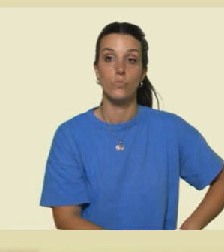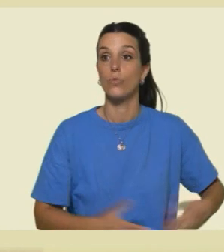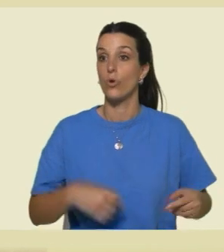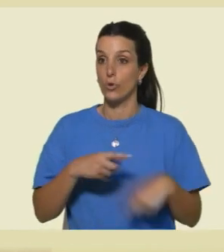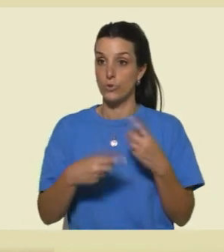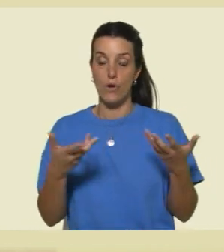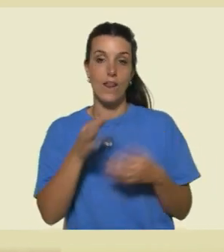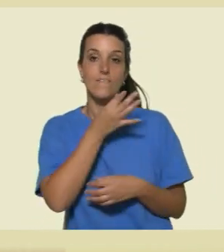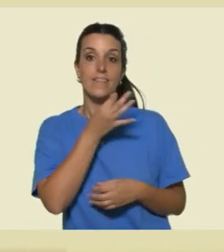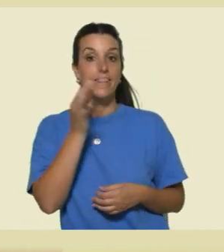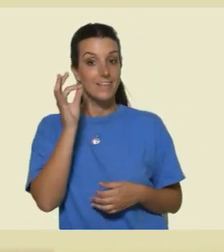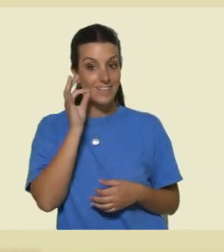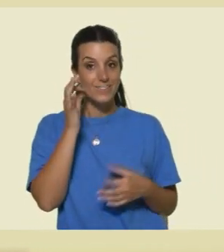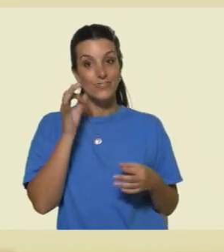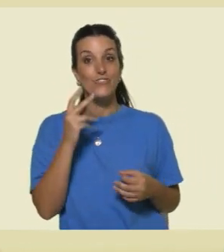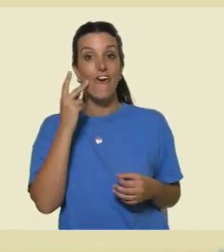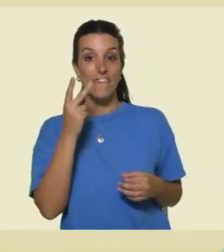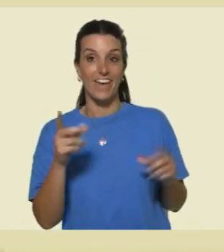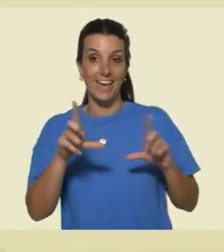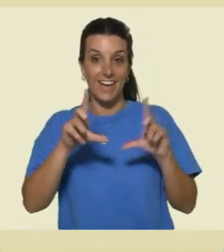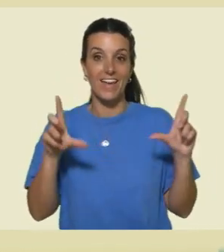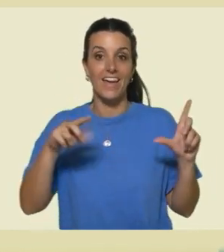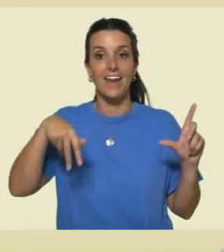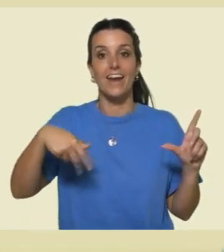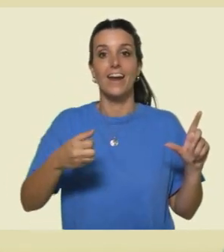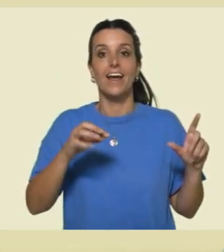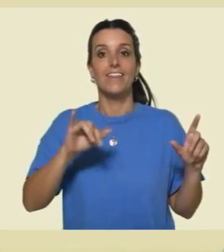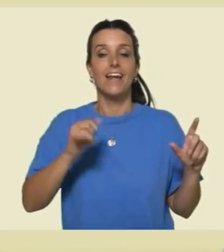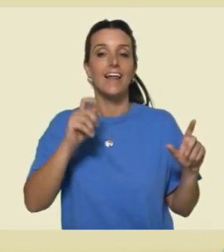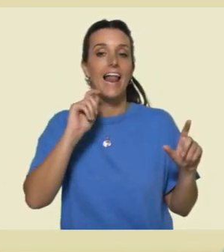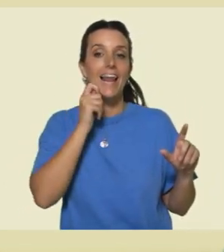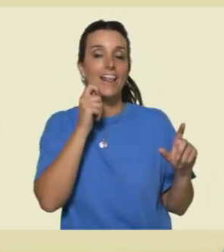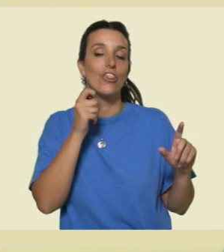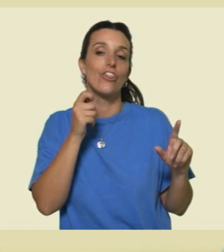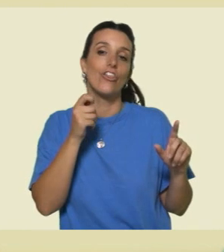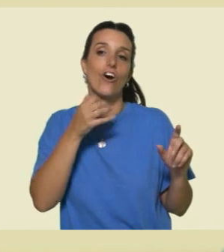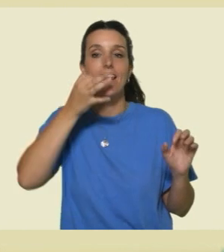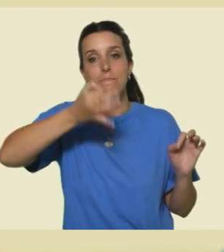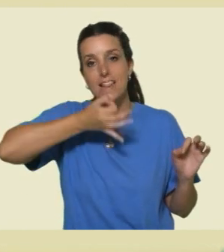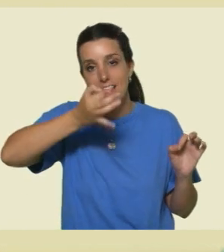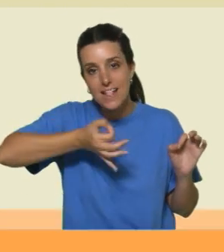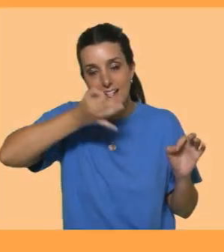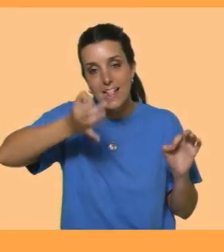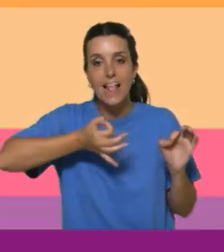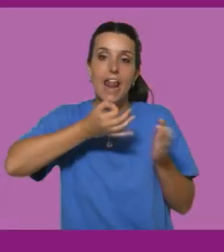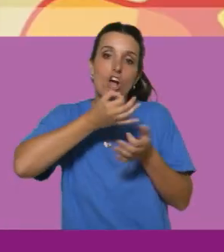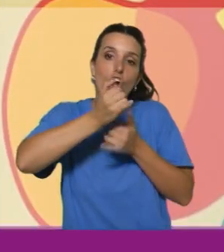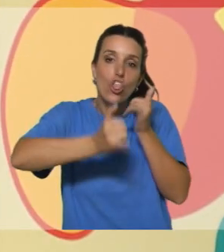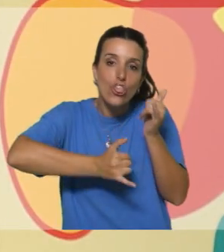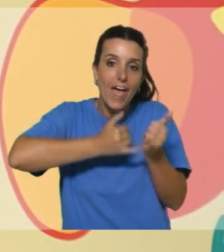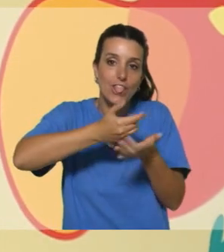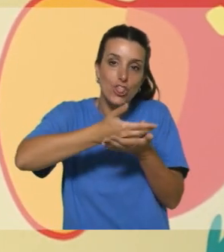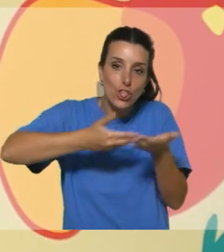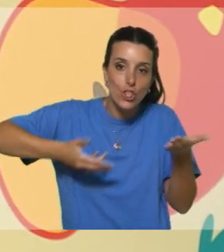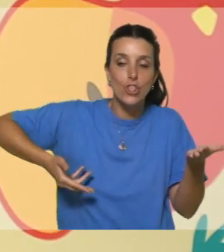Continuamos con Basta de Cháchara, como estamos viendo allí a Natalia Bolani, que está haciendo un lindo recitado, porque ella se va a estar presentando